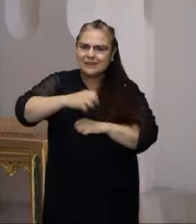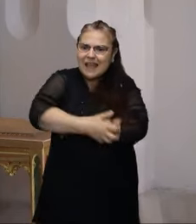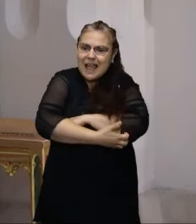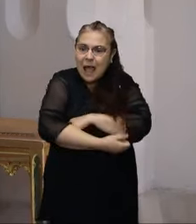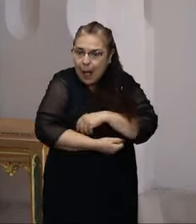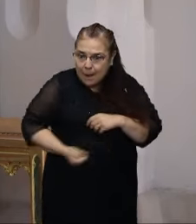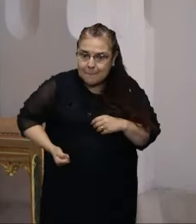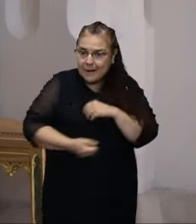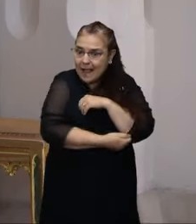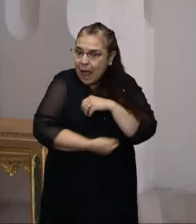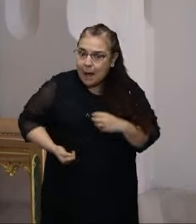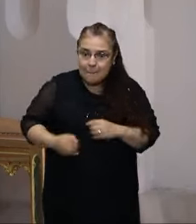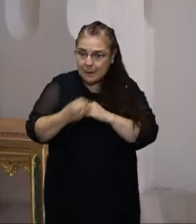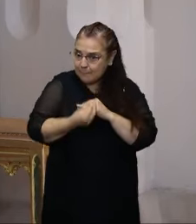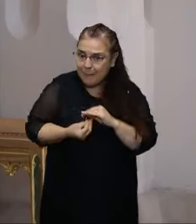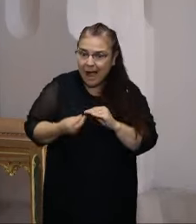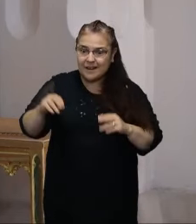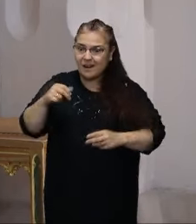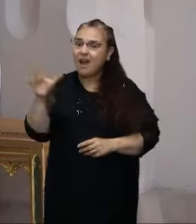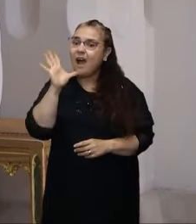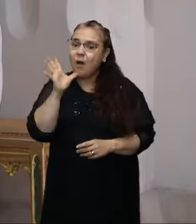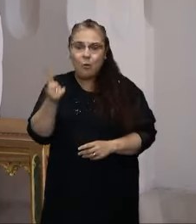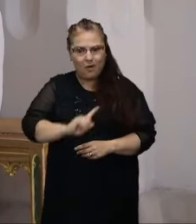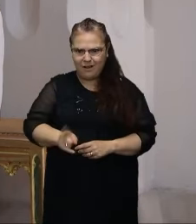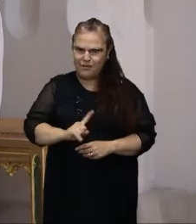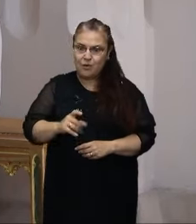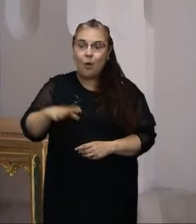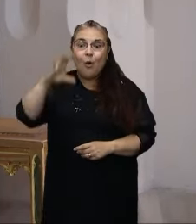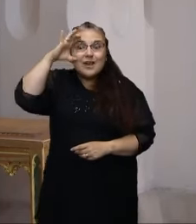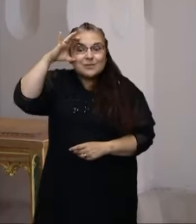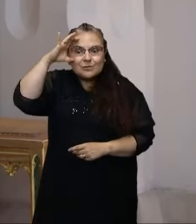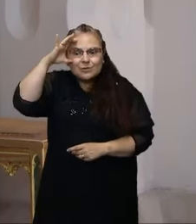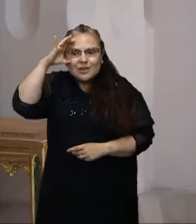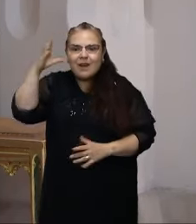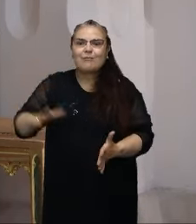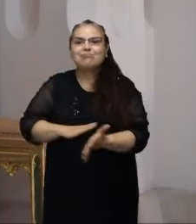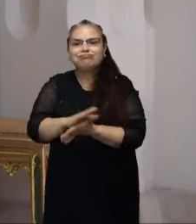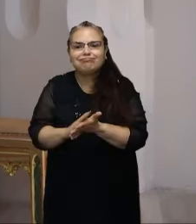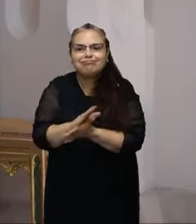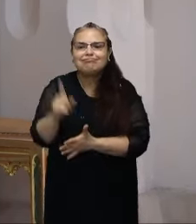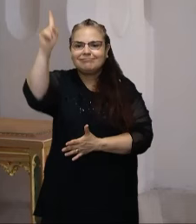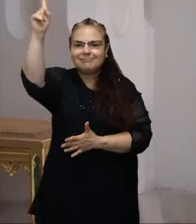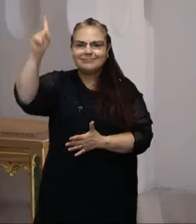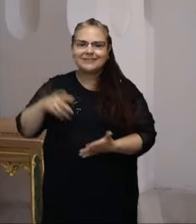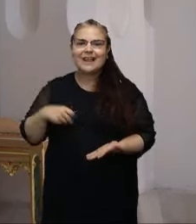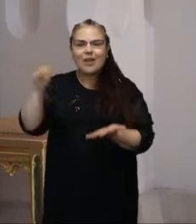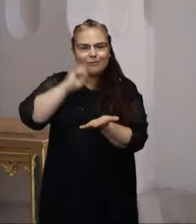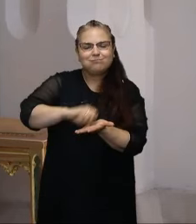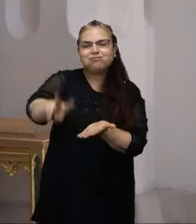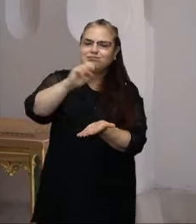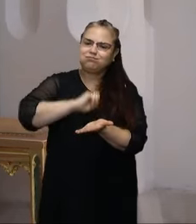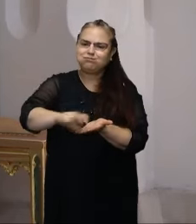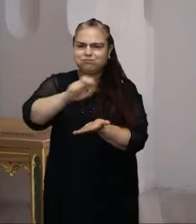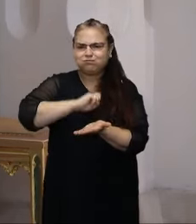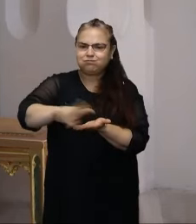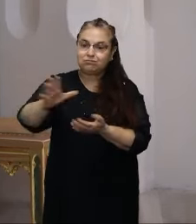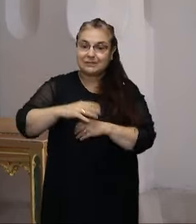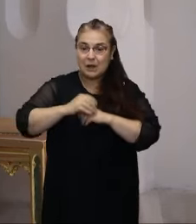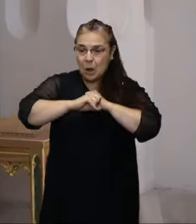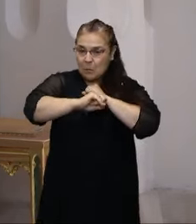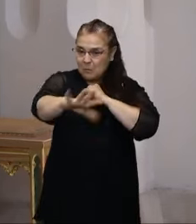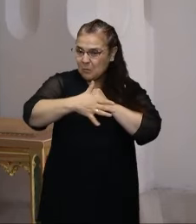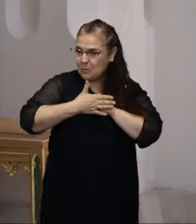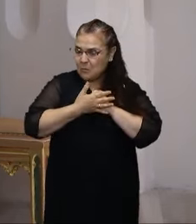pan ni sed de agua, sino de escuchar las palabras del Señor. Andarán errantes de mar a mar, y